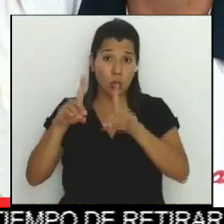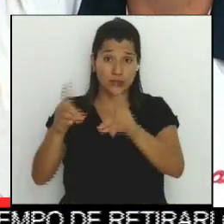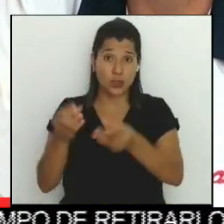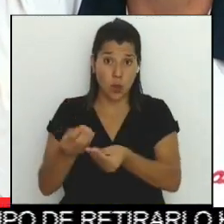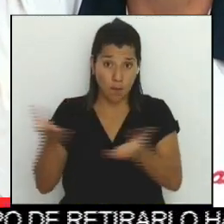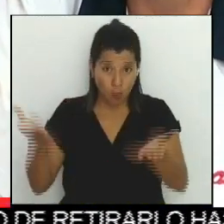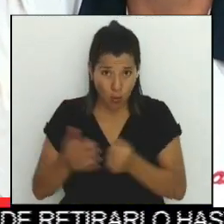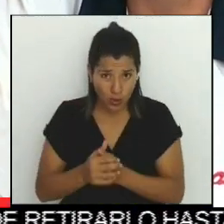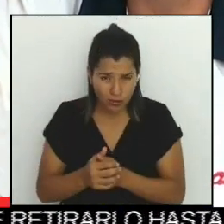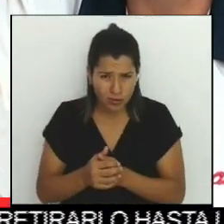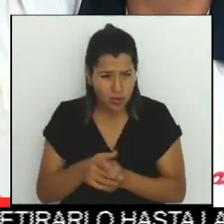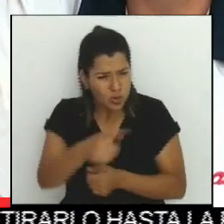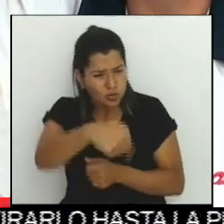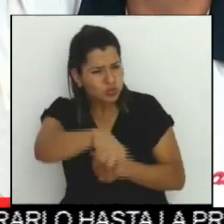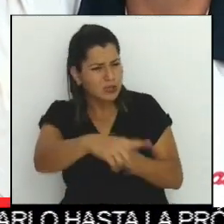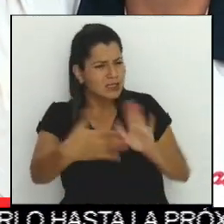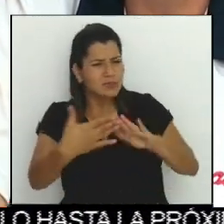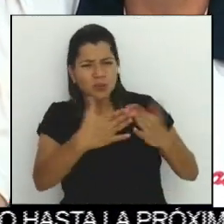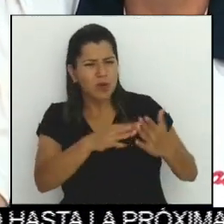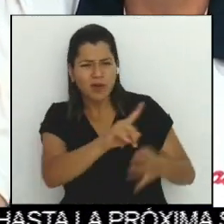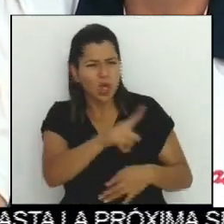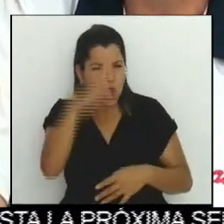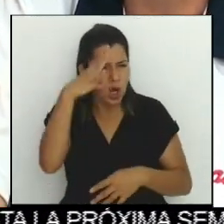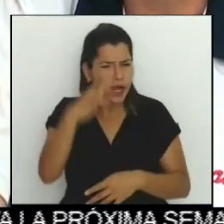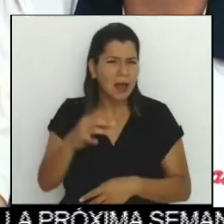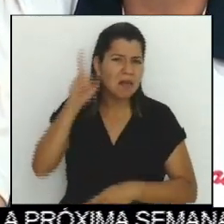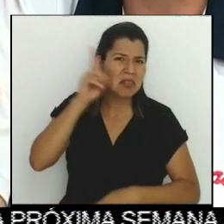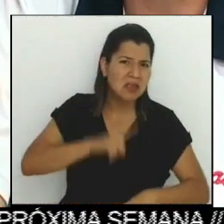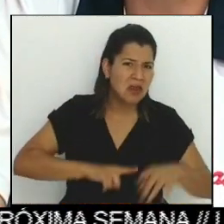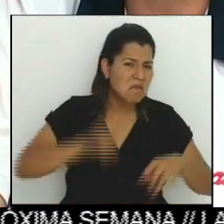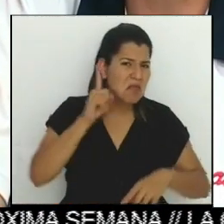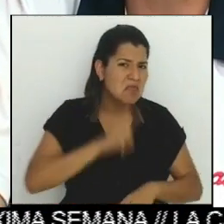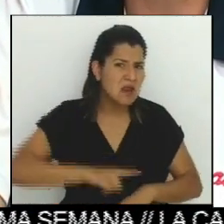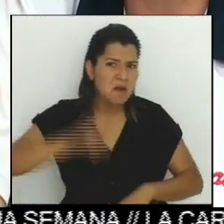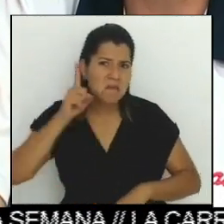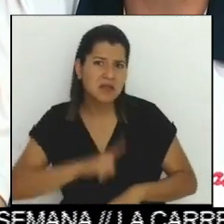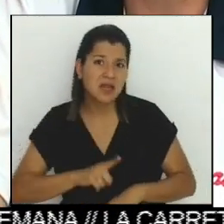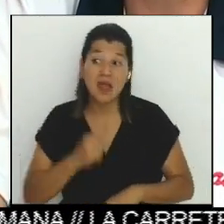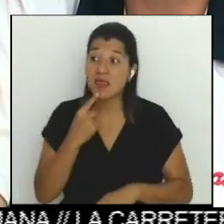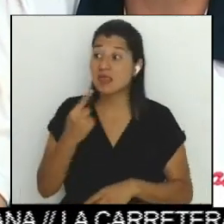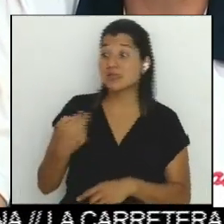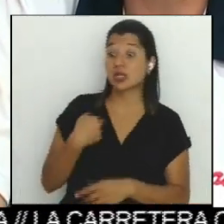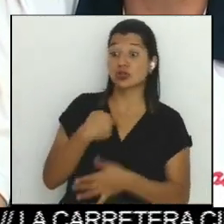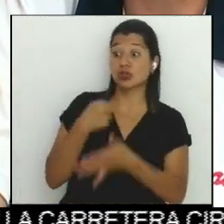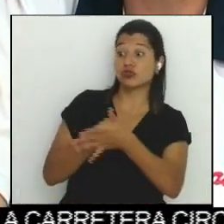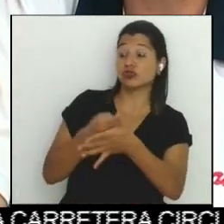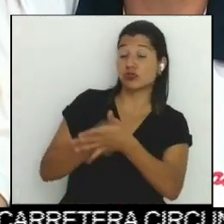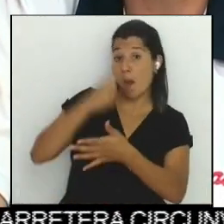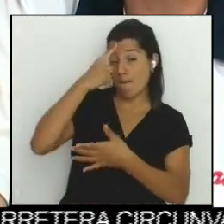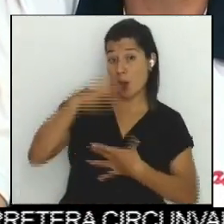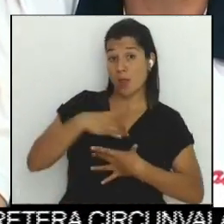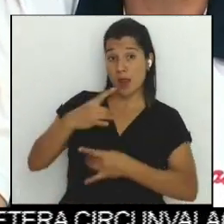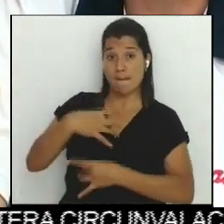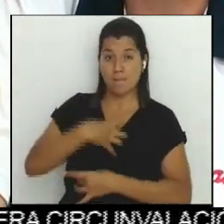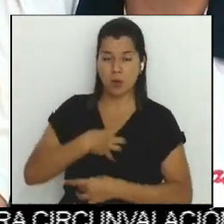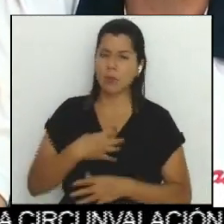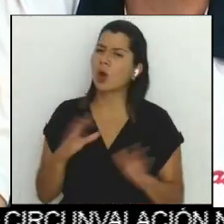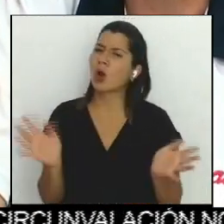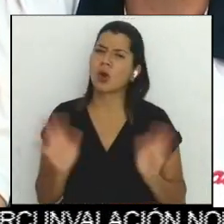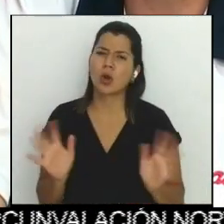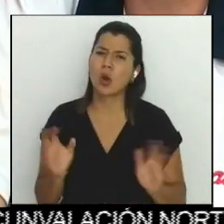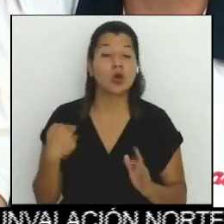mentira, de que aquí se están peleando por intereses propios de las organizaciones, que estamos peleando por